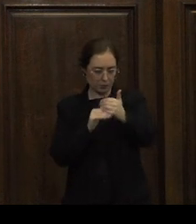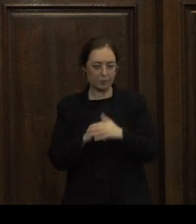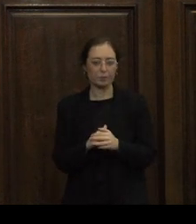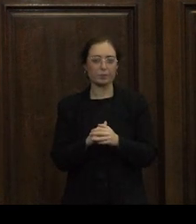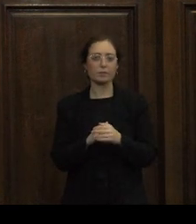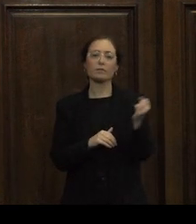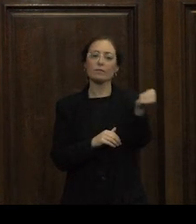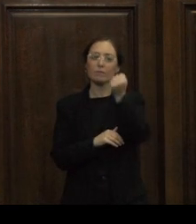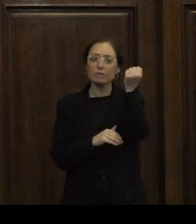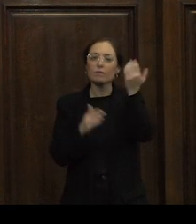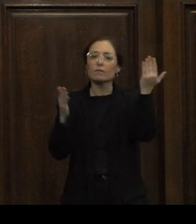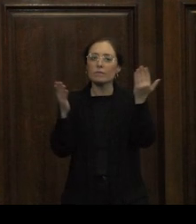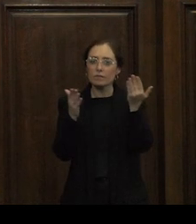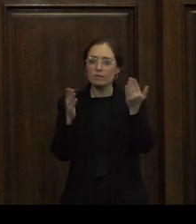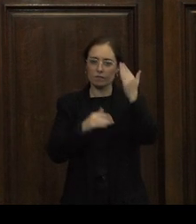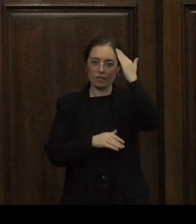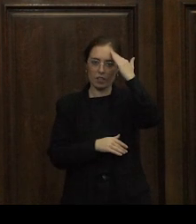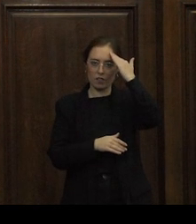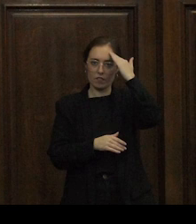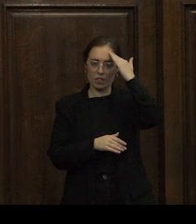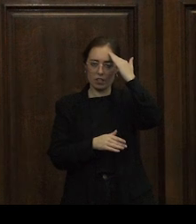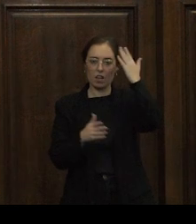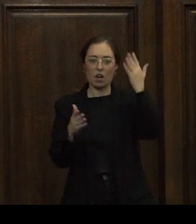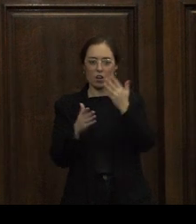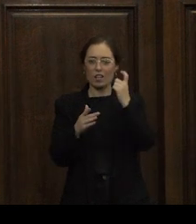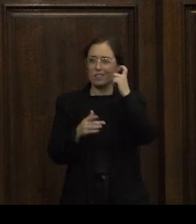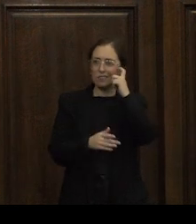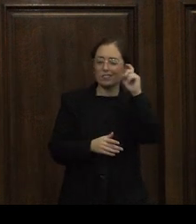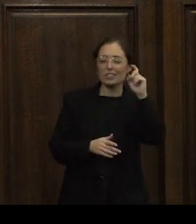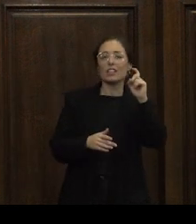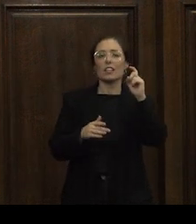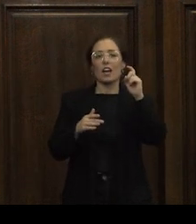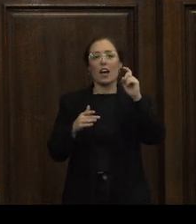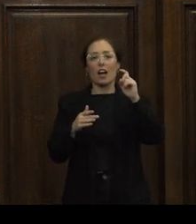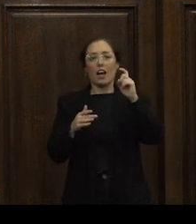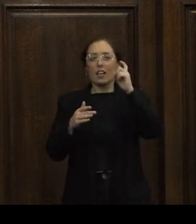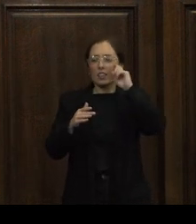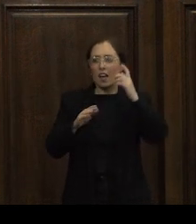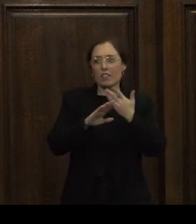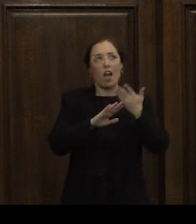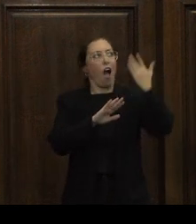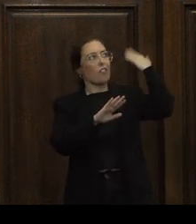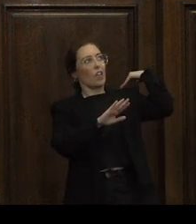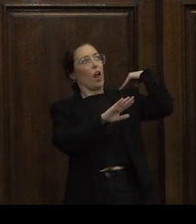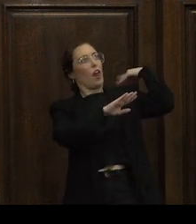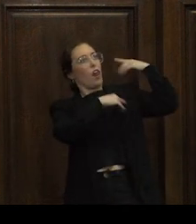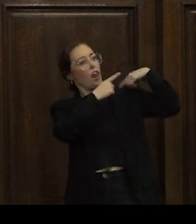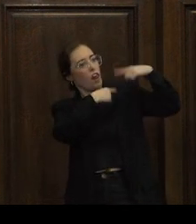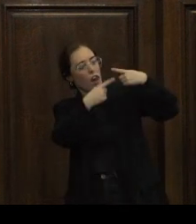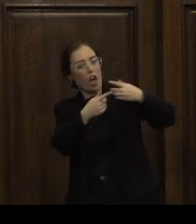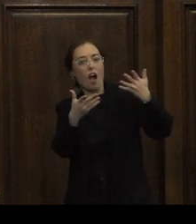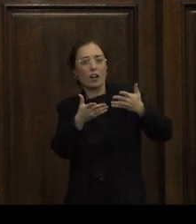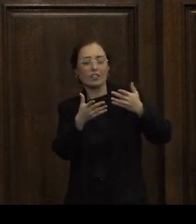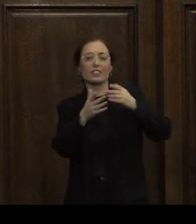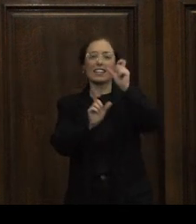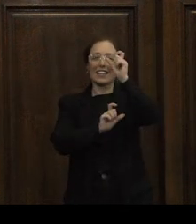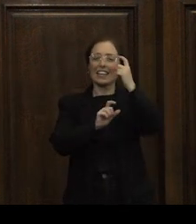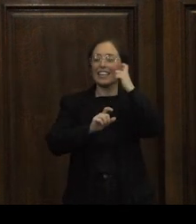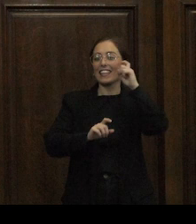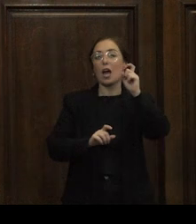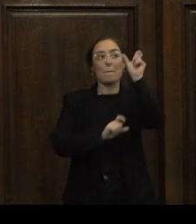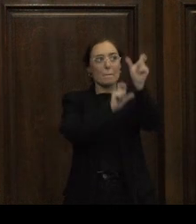Lo que importa ahora es que desde esta perspectiva genealógica, antropológica que le estoy proponiendo, este tipo de personajes